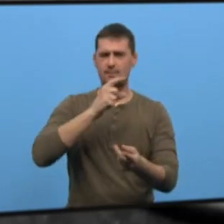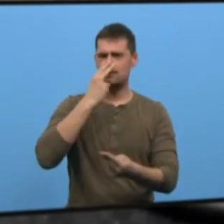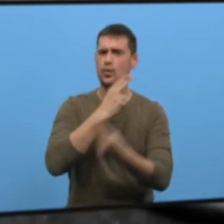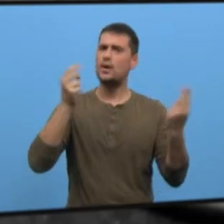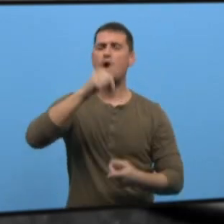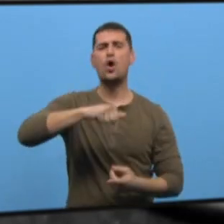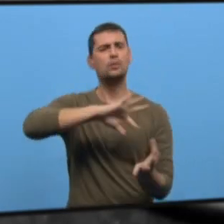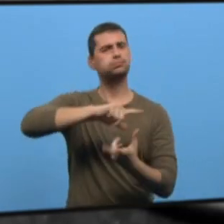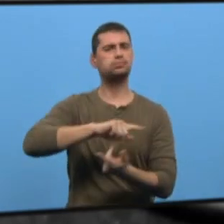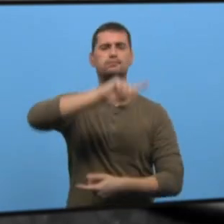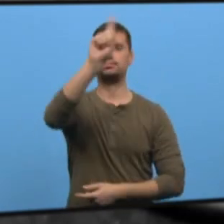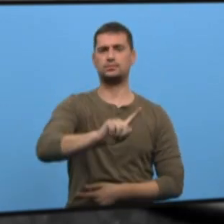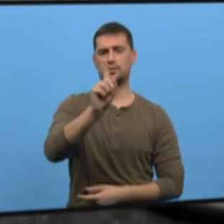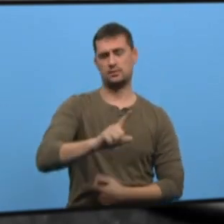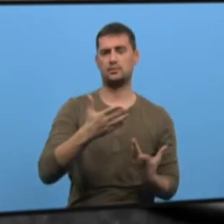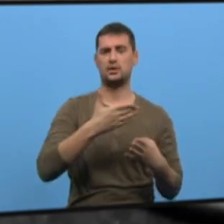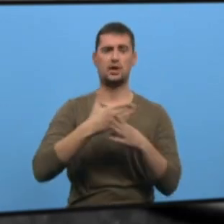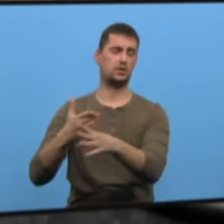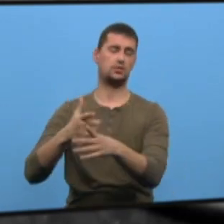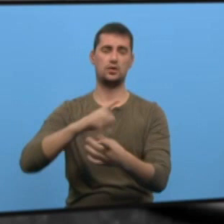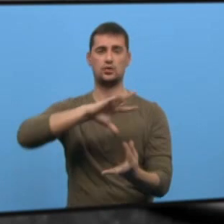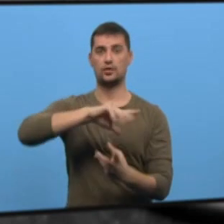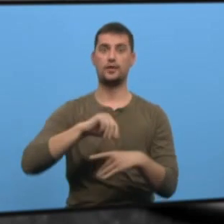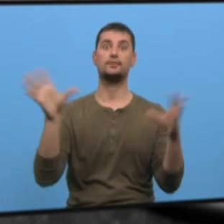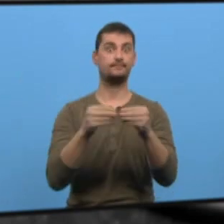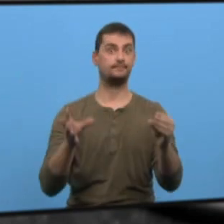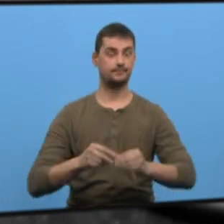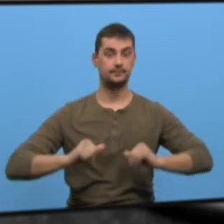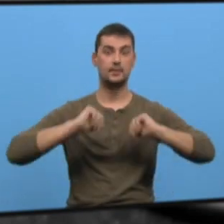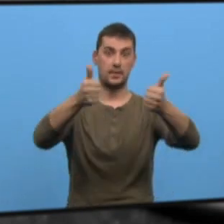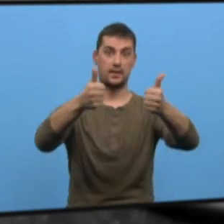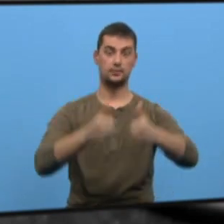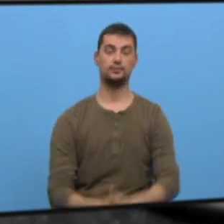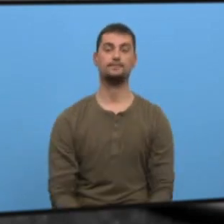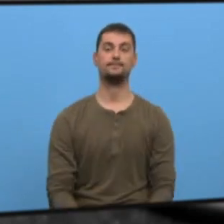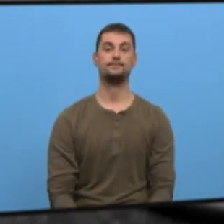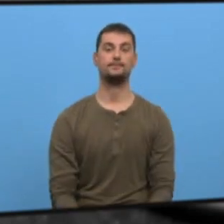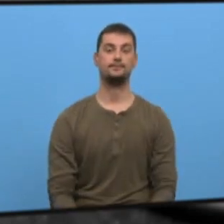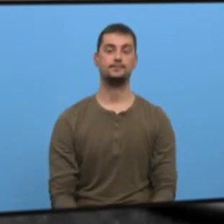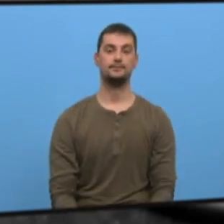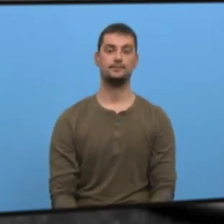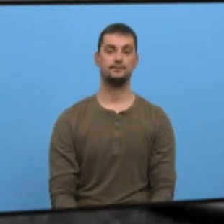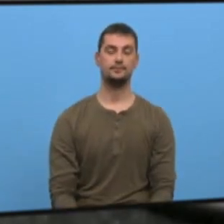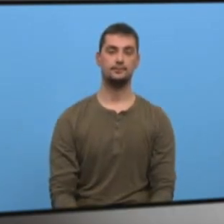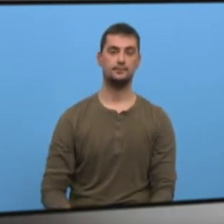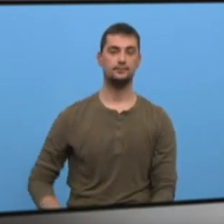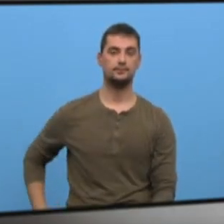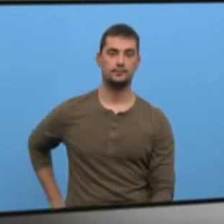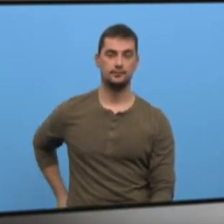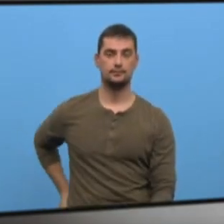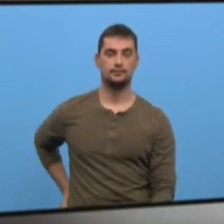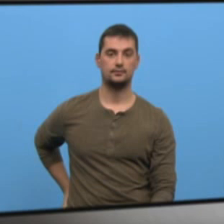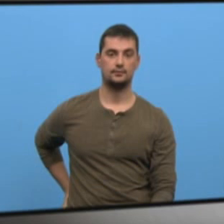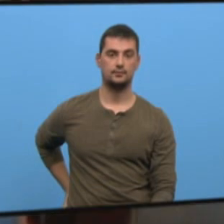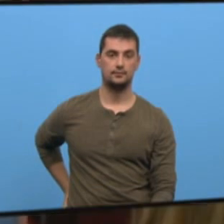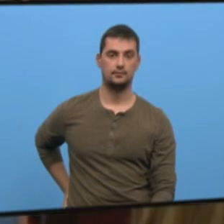será noo tema de portada resto do contidos resumimos en titulares comenzamos